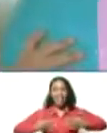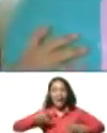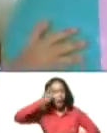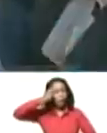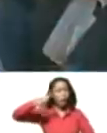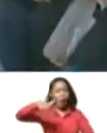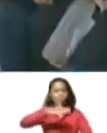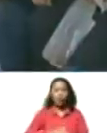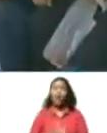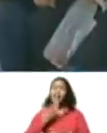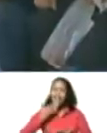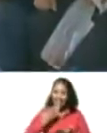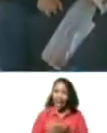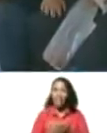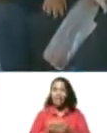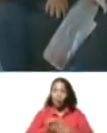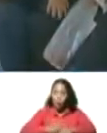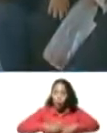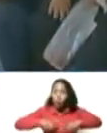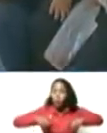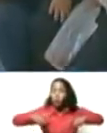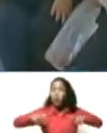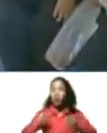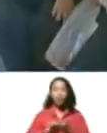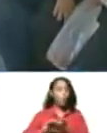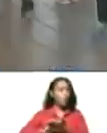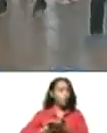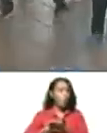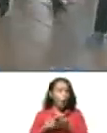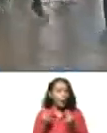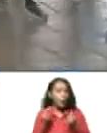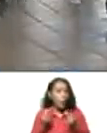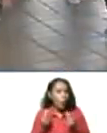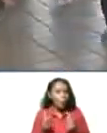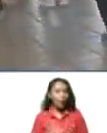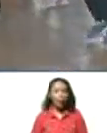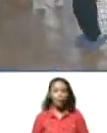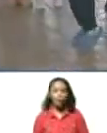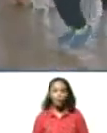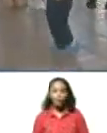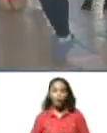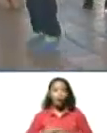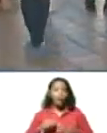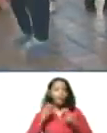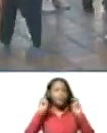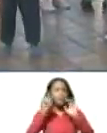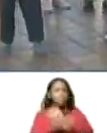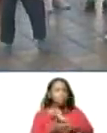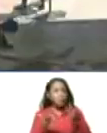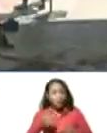pueblo, gracias al crecimiento y la recuperación económica producto del